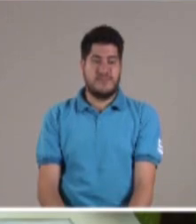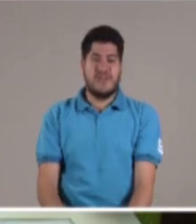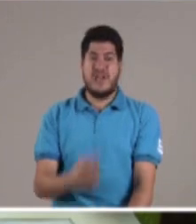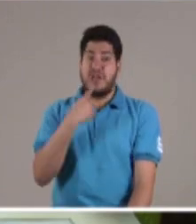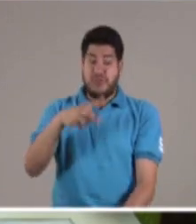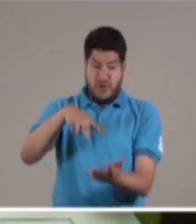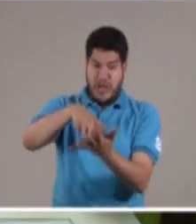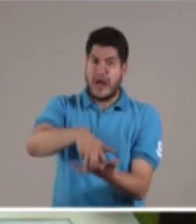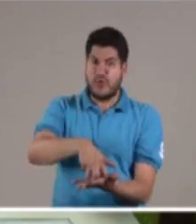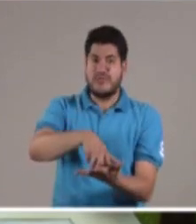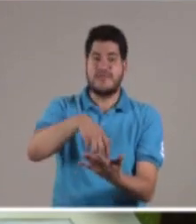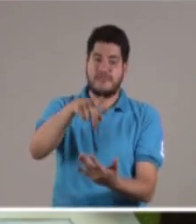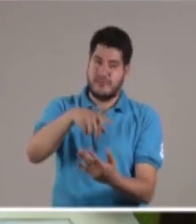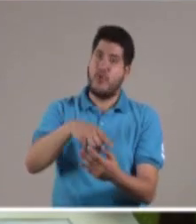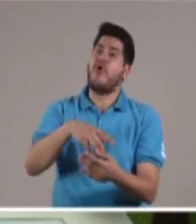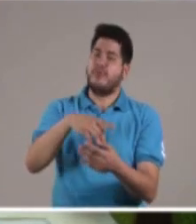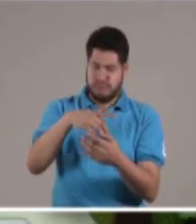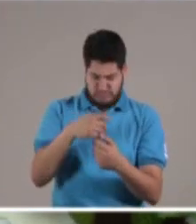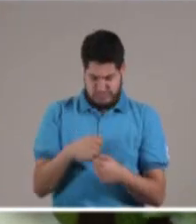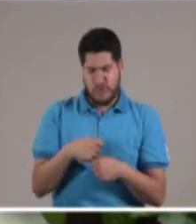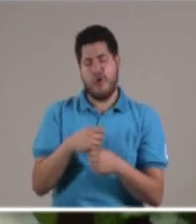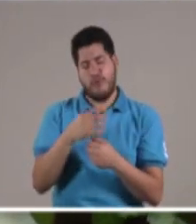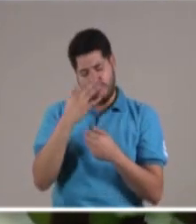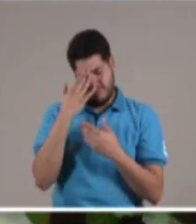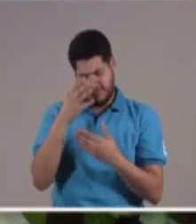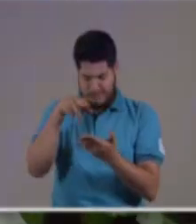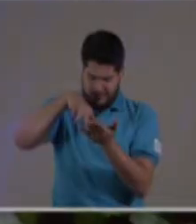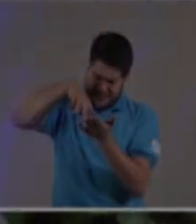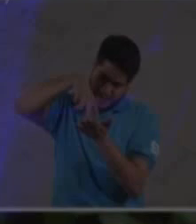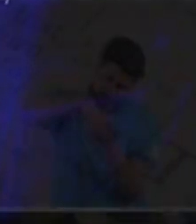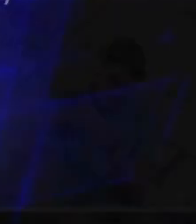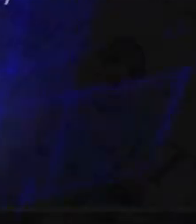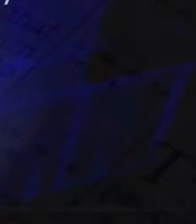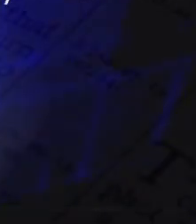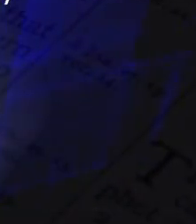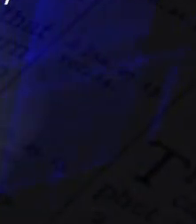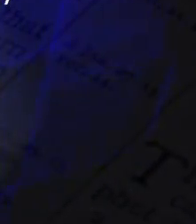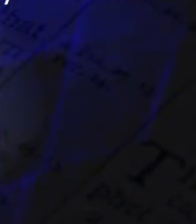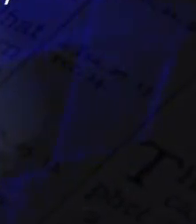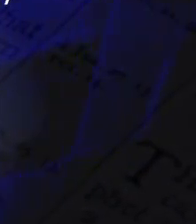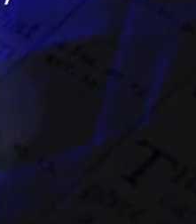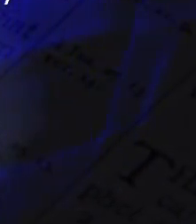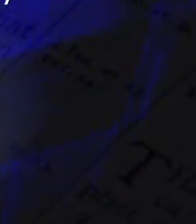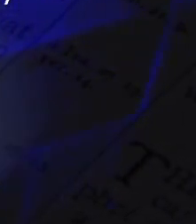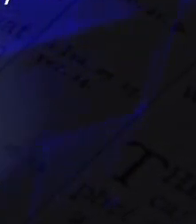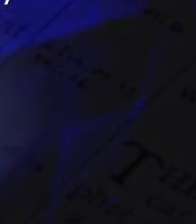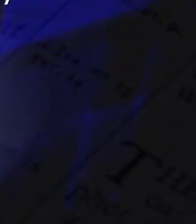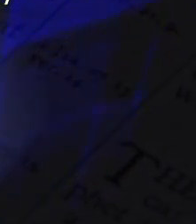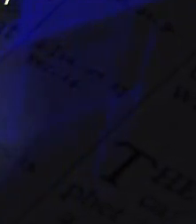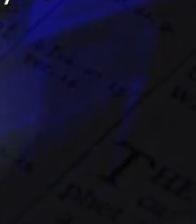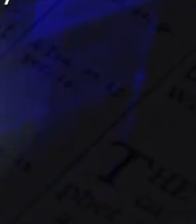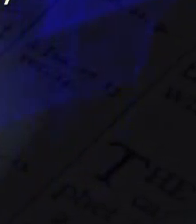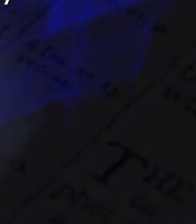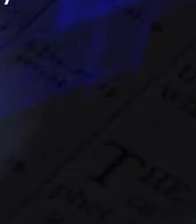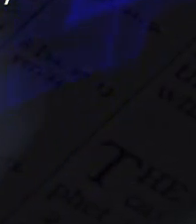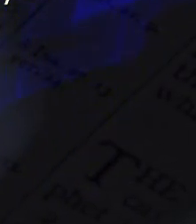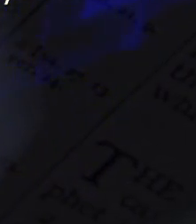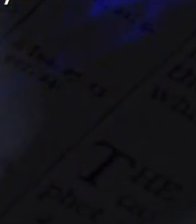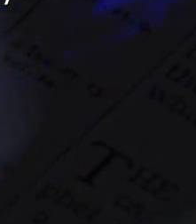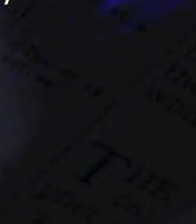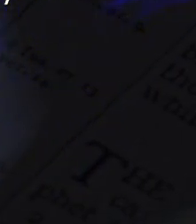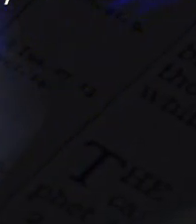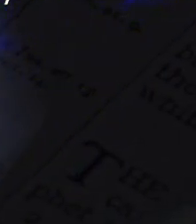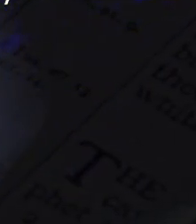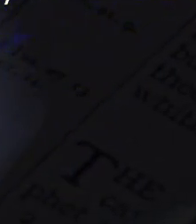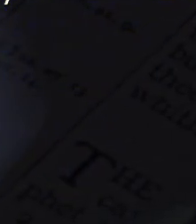con mucho gusto Cómo quiere así con una con dos quiere que le baile quiere que le